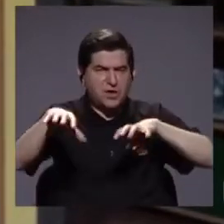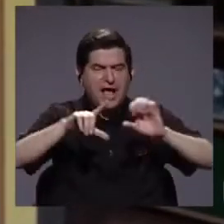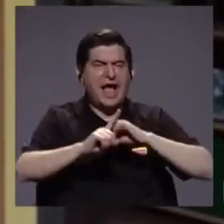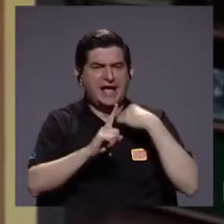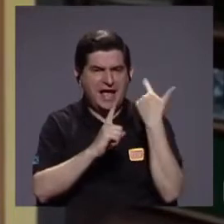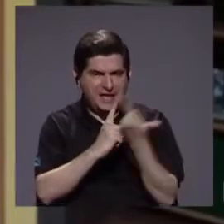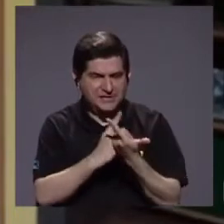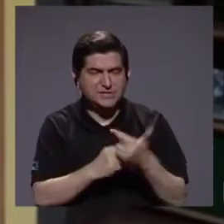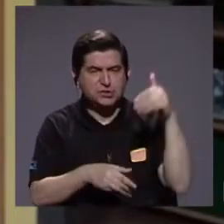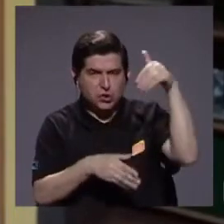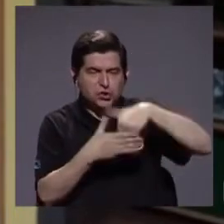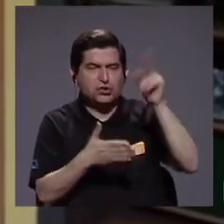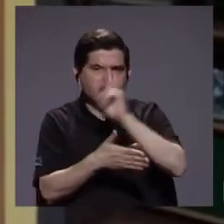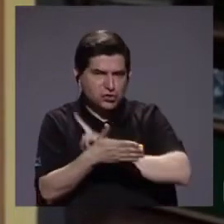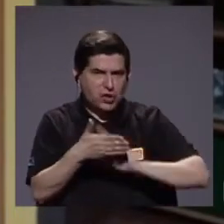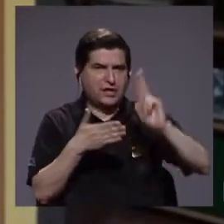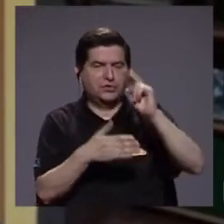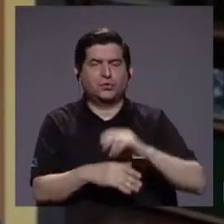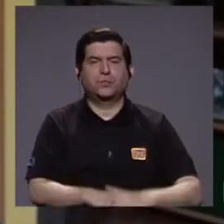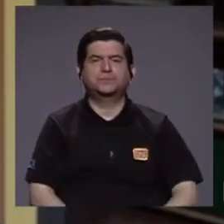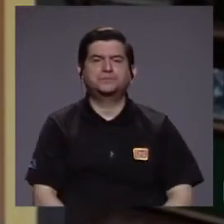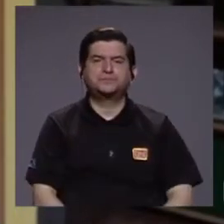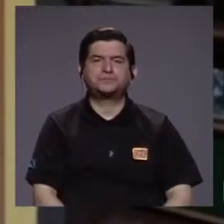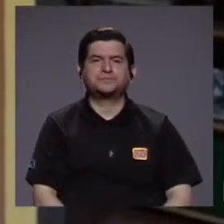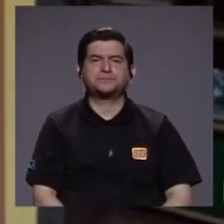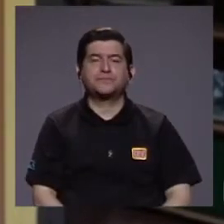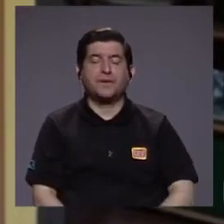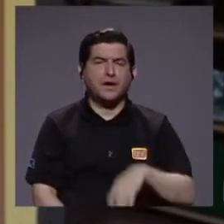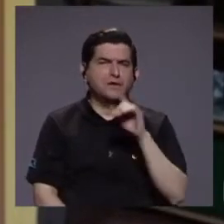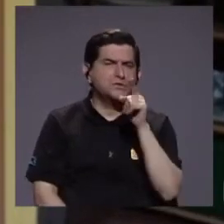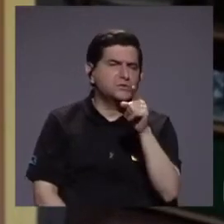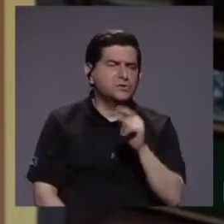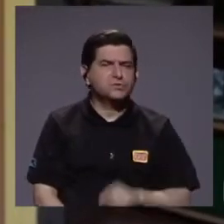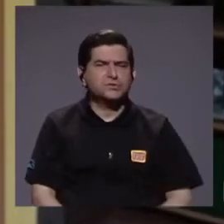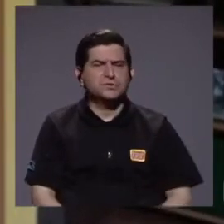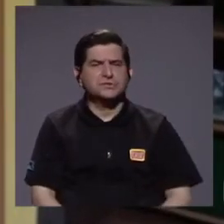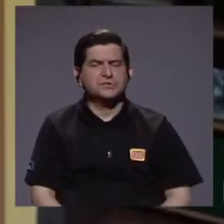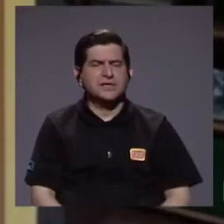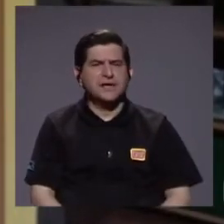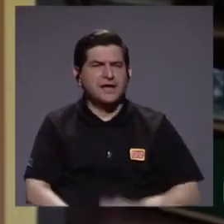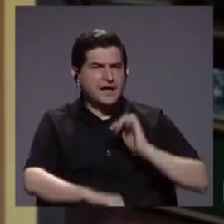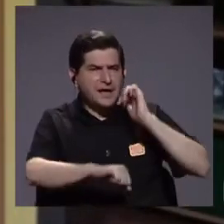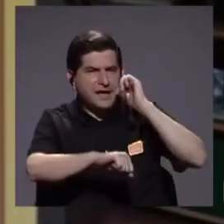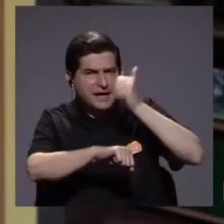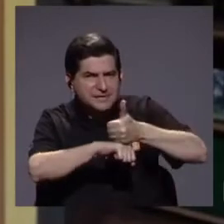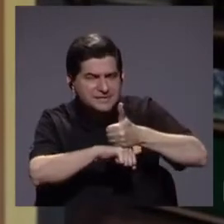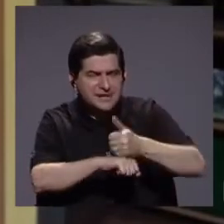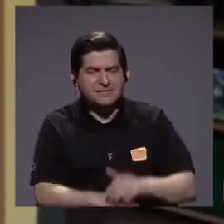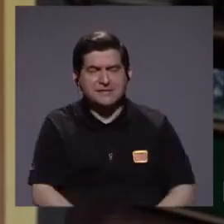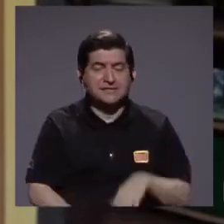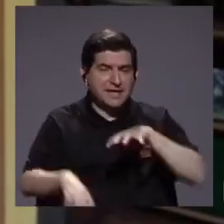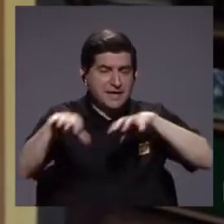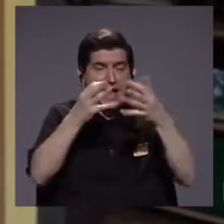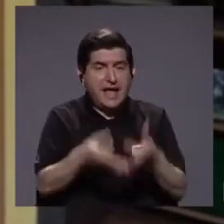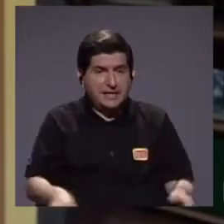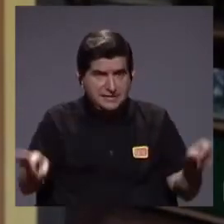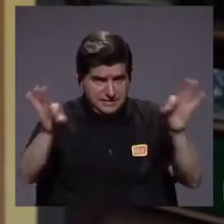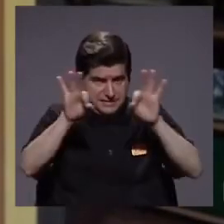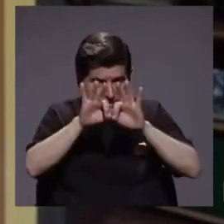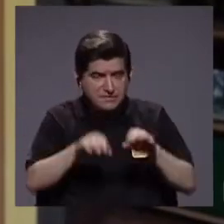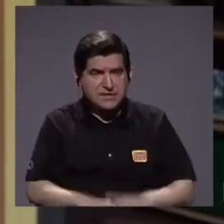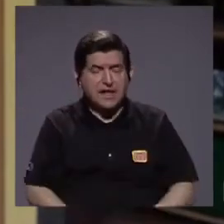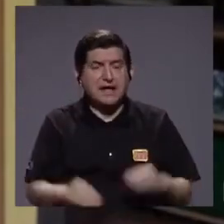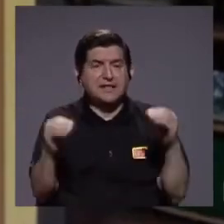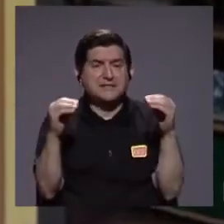social en nuestra universidad, si tuviera que reposicionar esta actividad sustantiva en términos